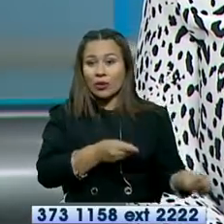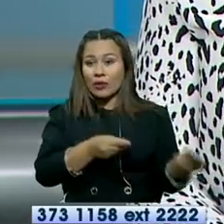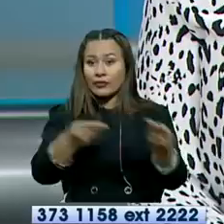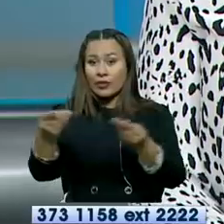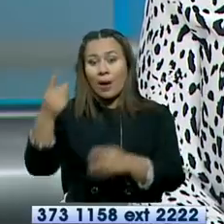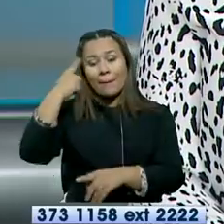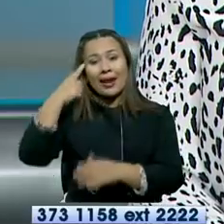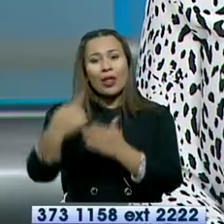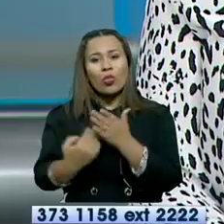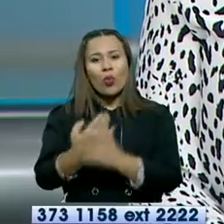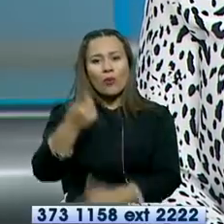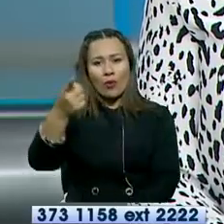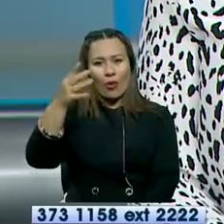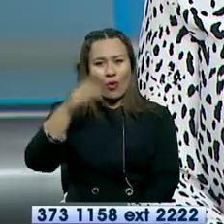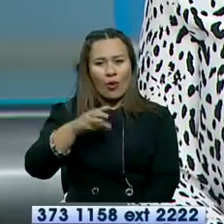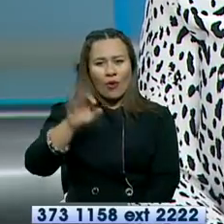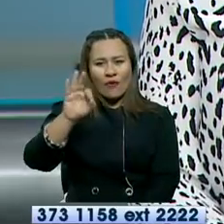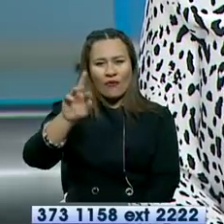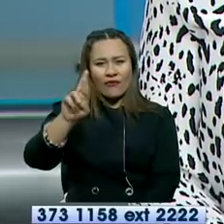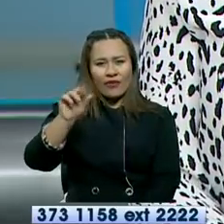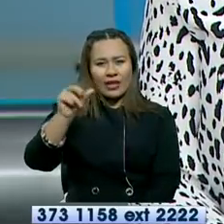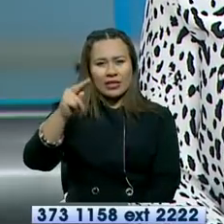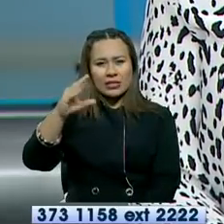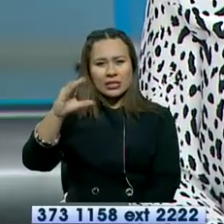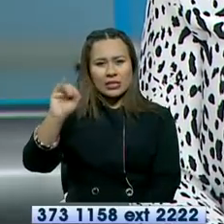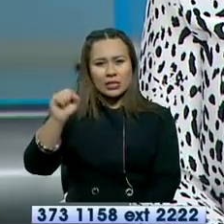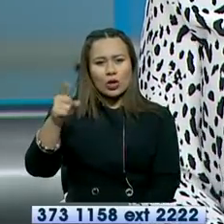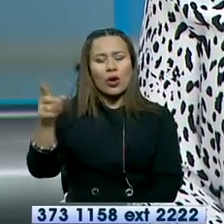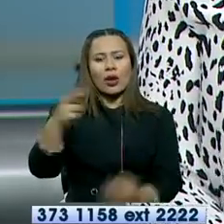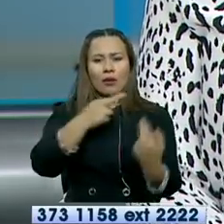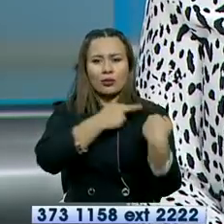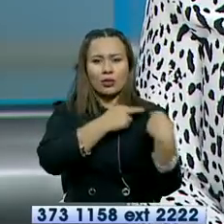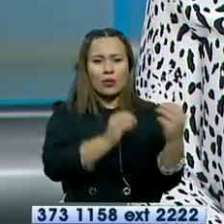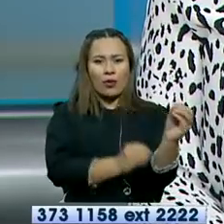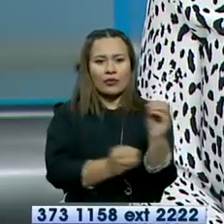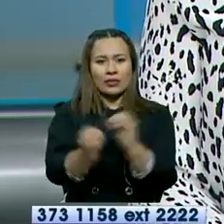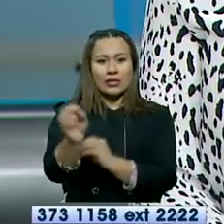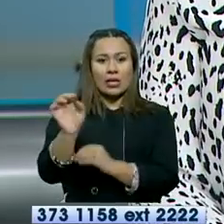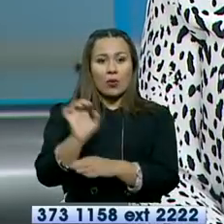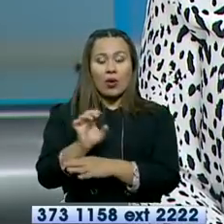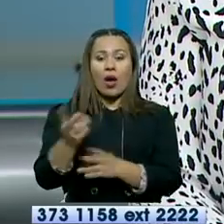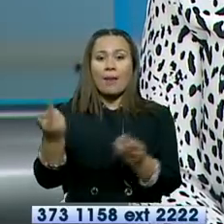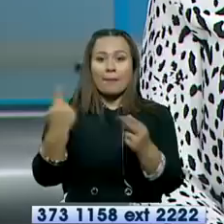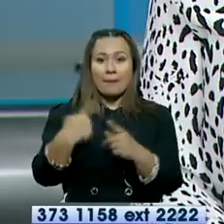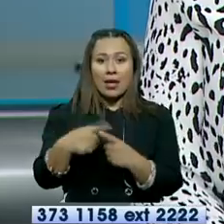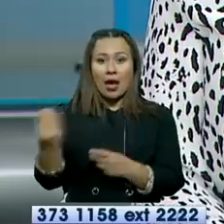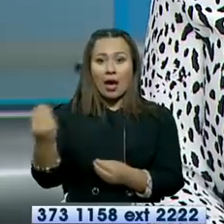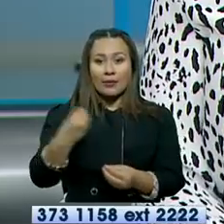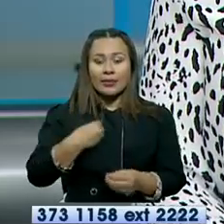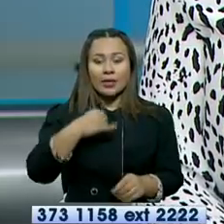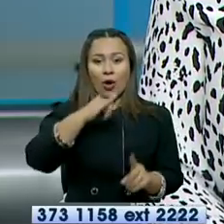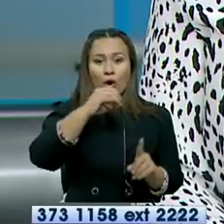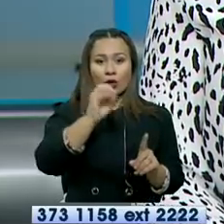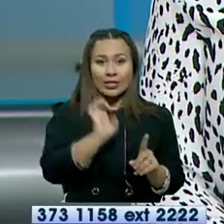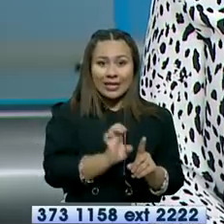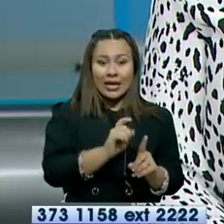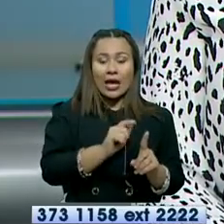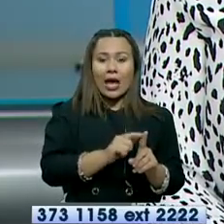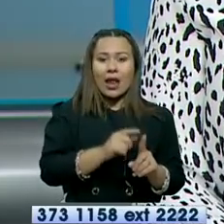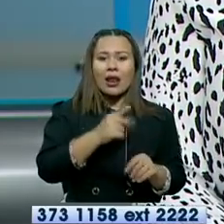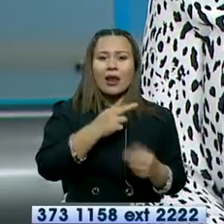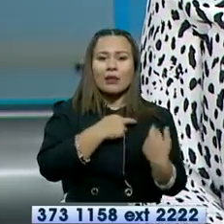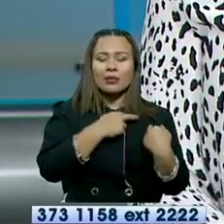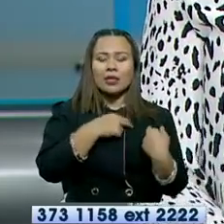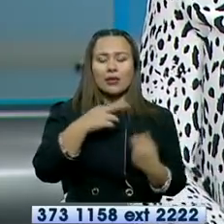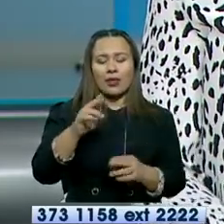que Francisco Carrión asuma la embajada de Ecuador en ese país. Además, se confirmó la designación de José Valencia como representante del